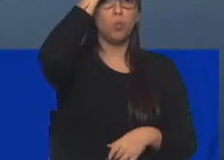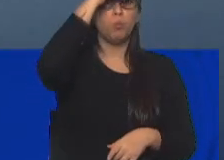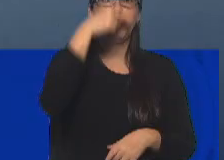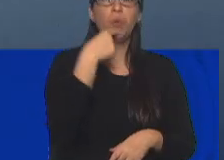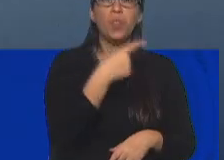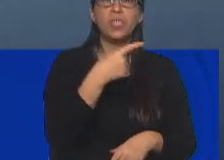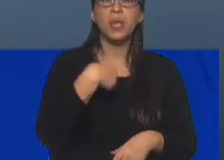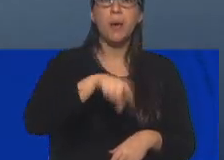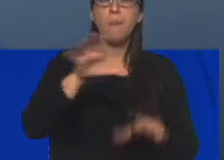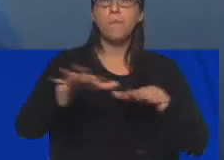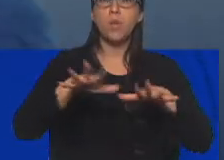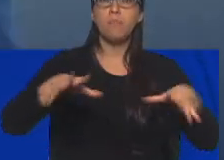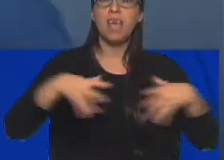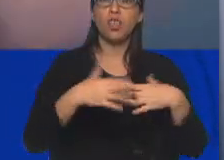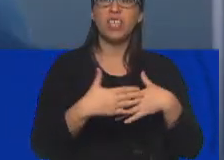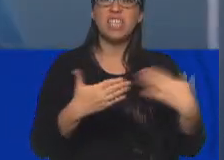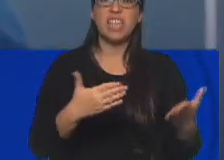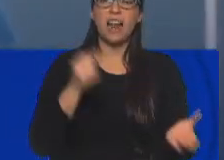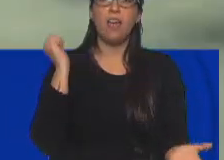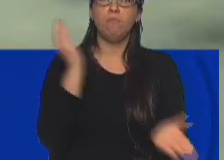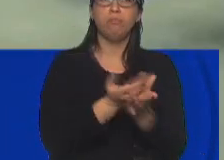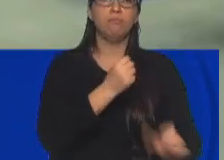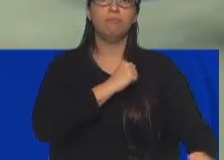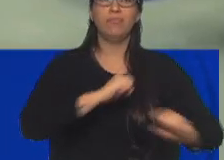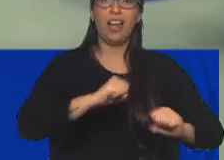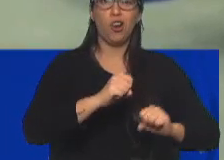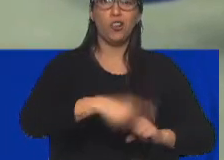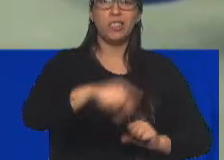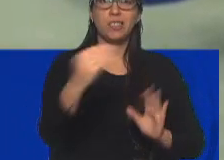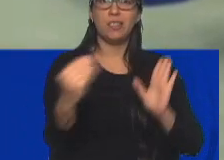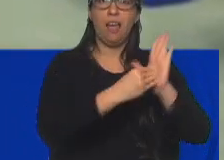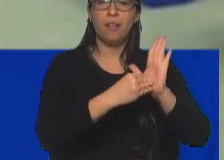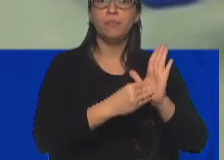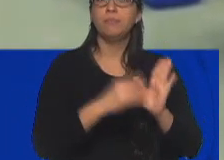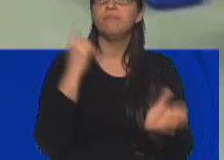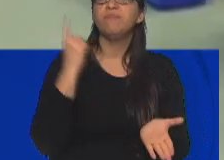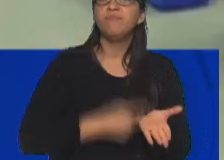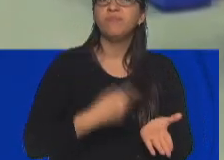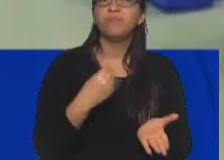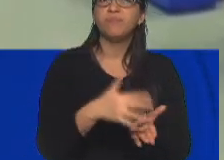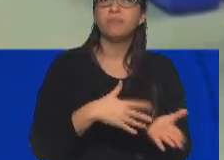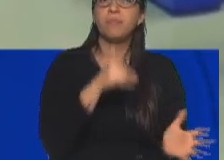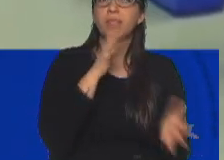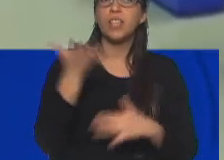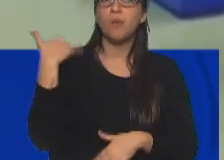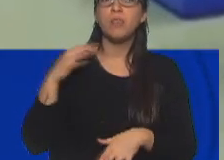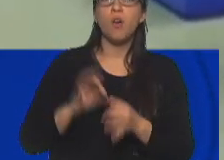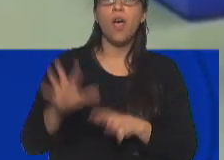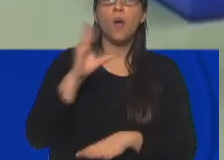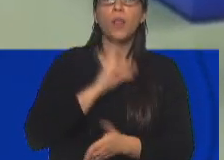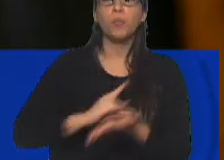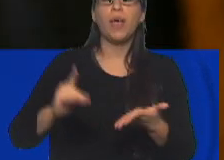y calificará al movimiento de izquierda como organización terrorista. La medida incluye referencias al caso de la eurodiputada